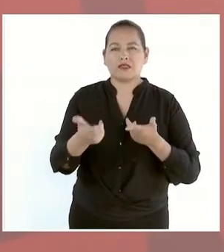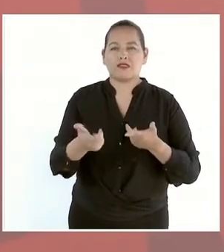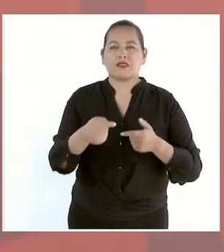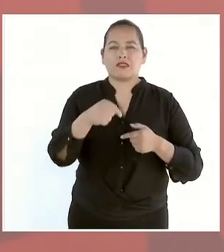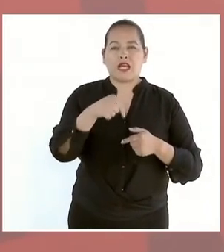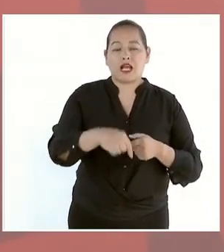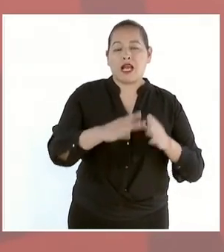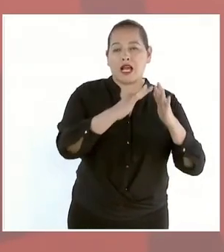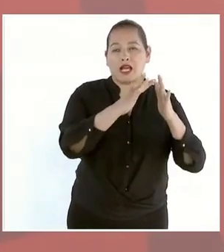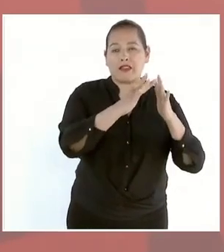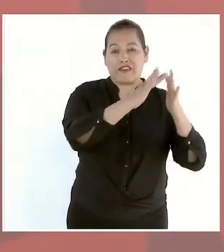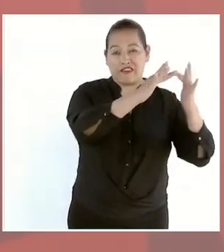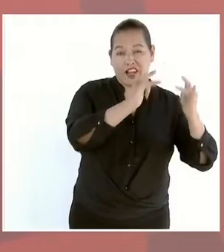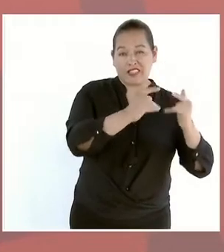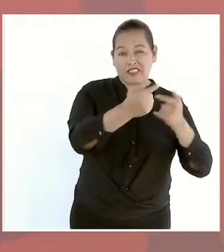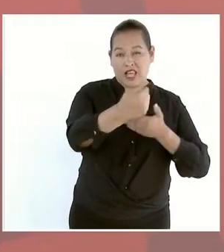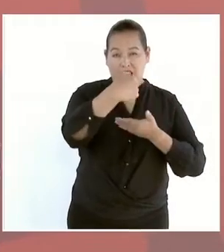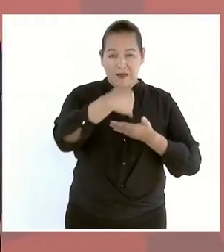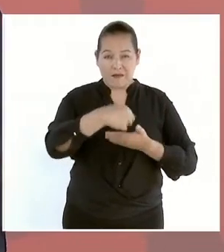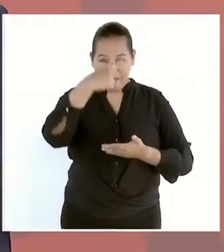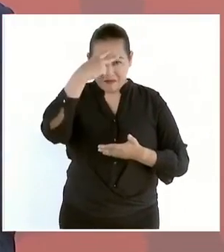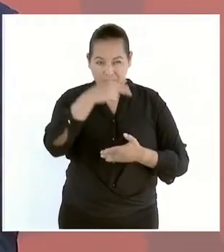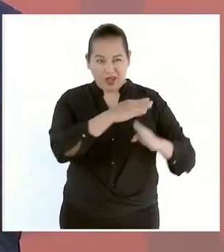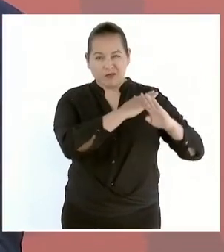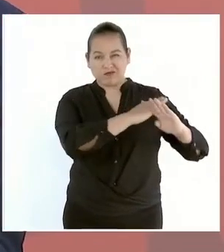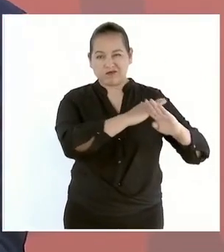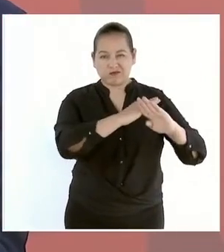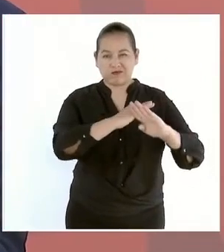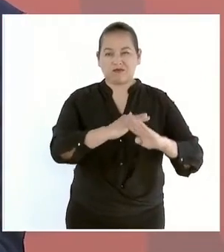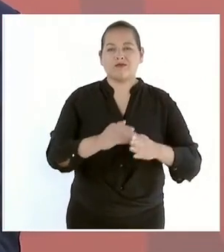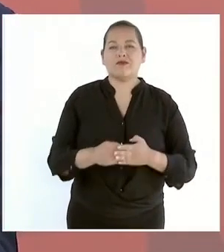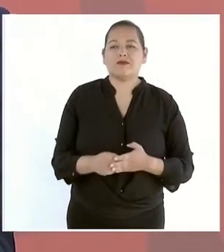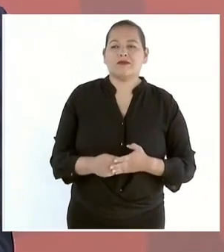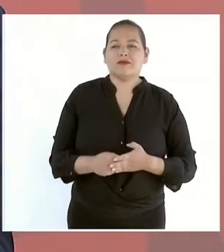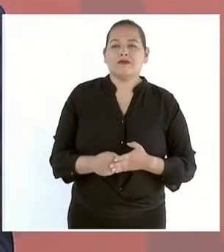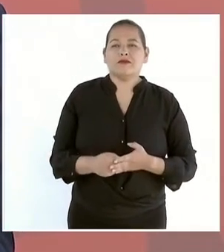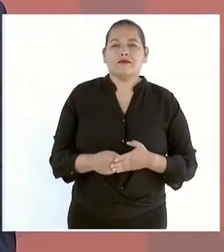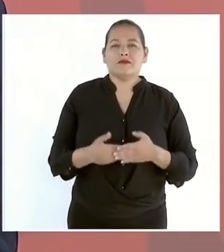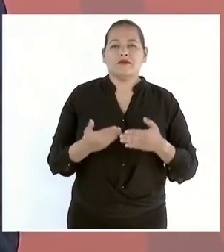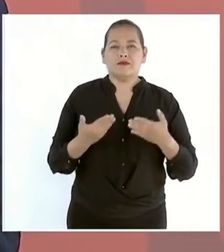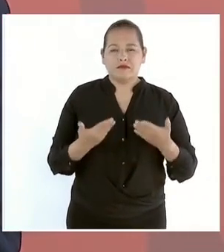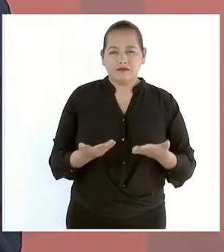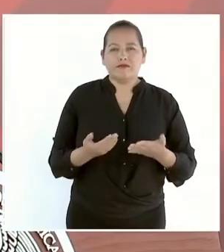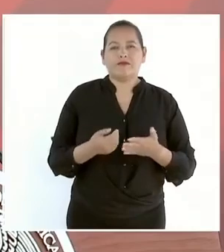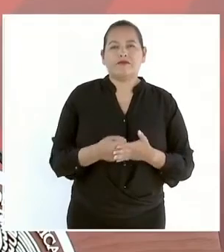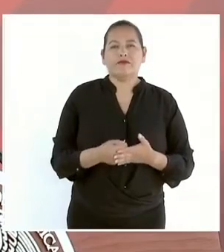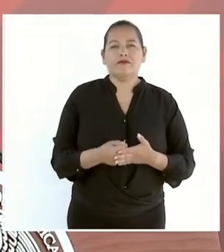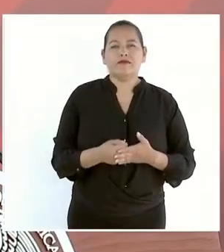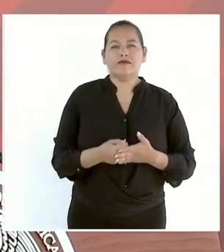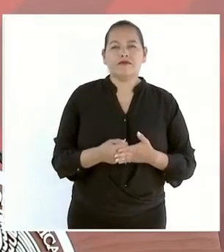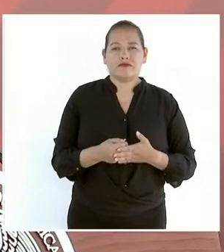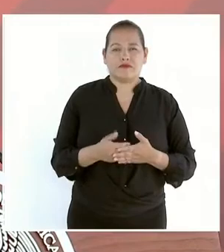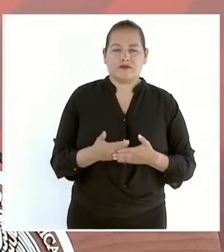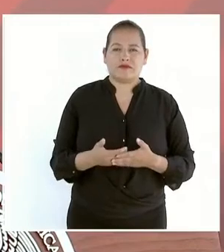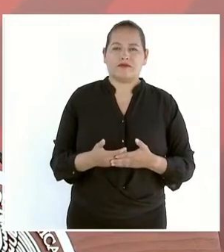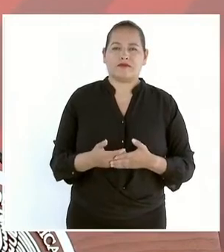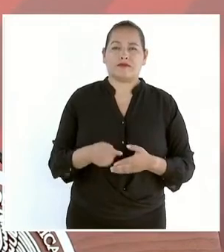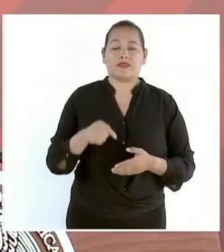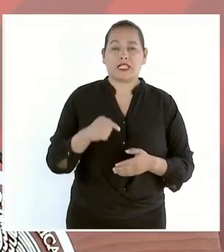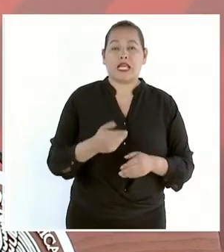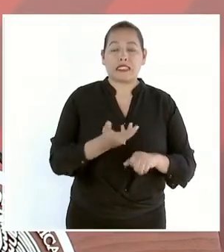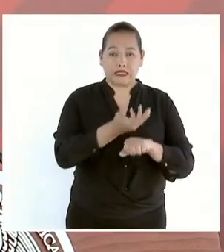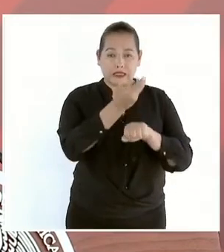expresaba la esperanza que tiene de que pronto eeuu